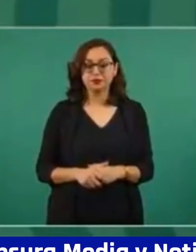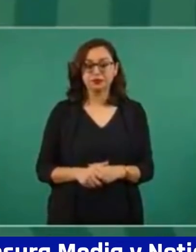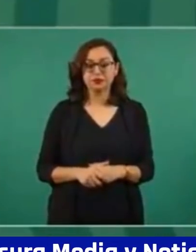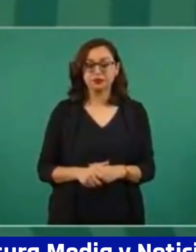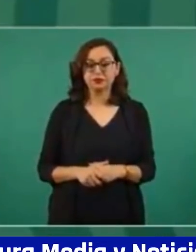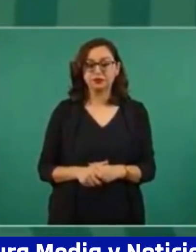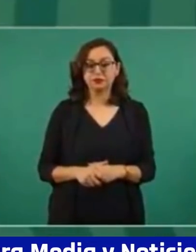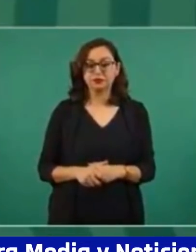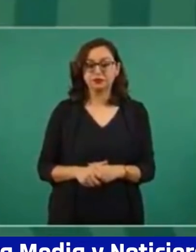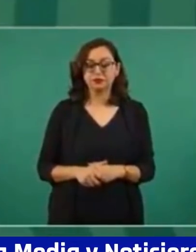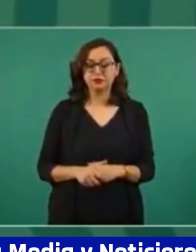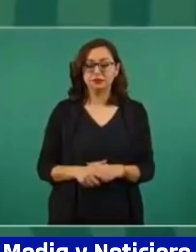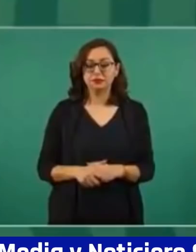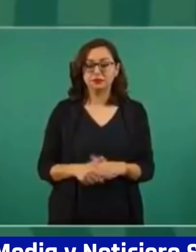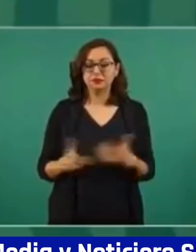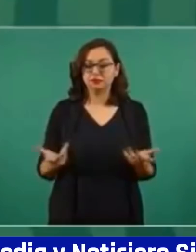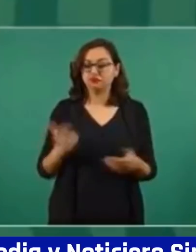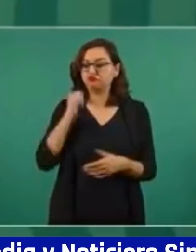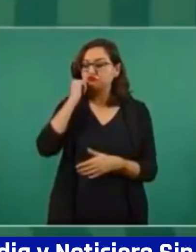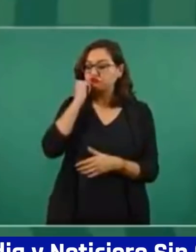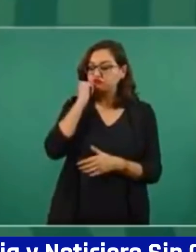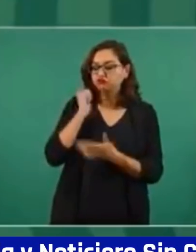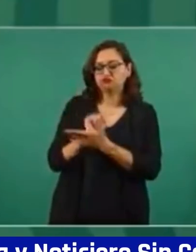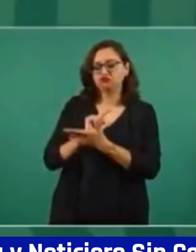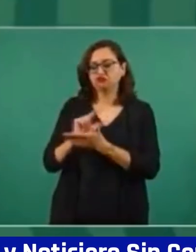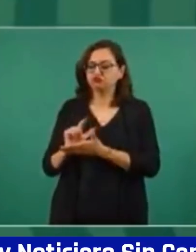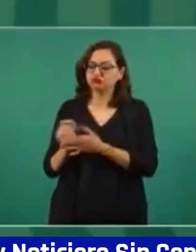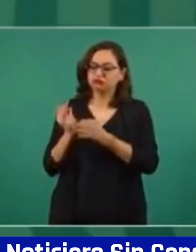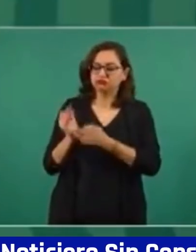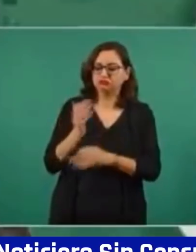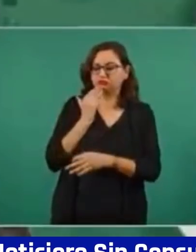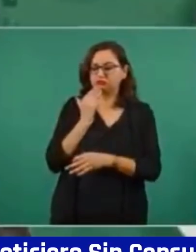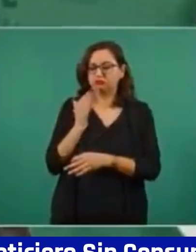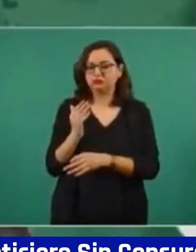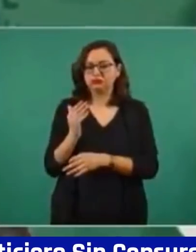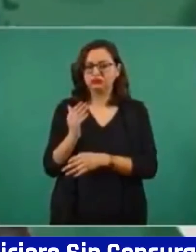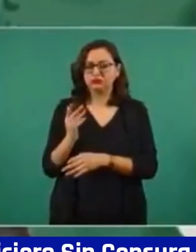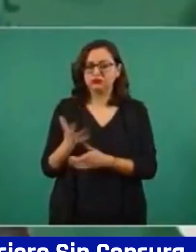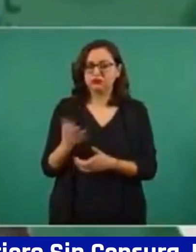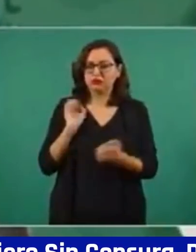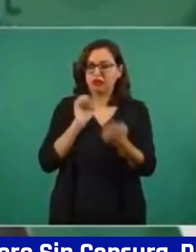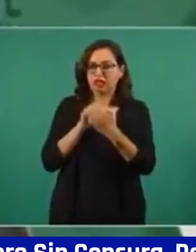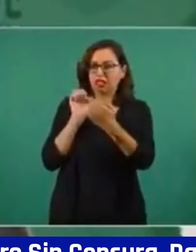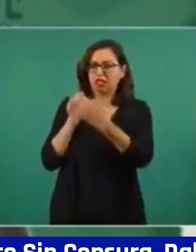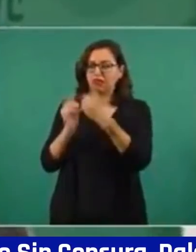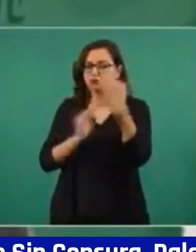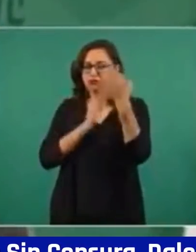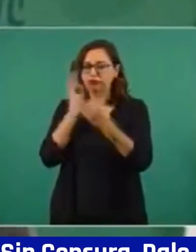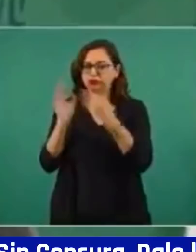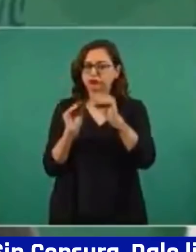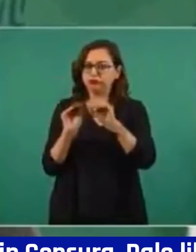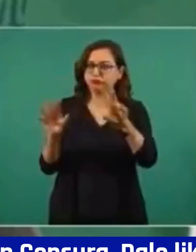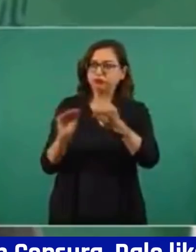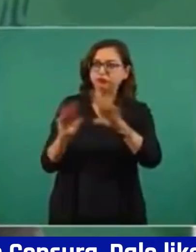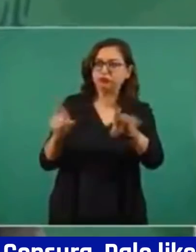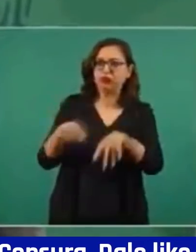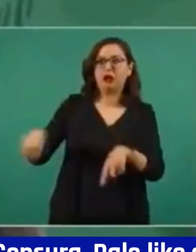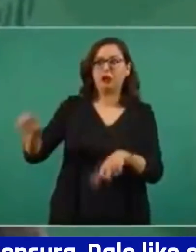sucio, con la cochambre, o el cochambre.